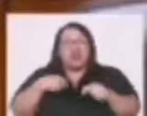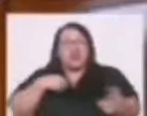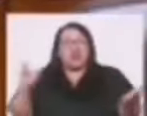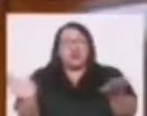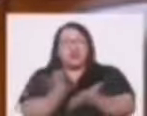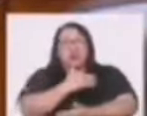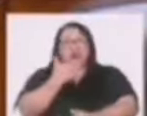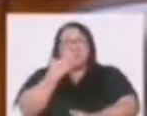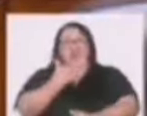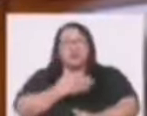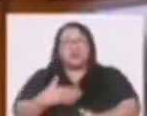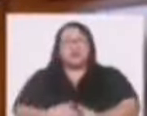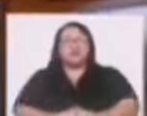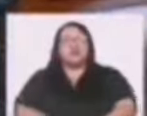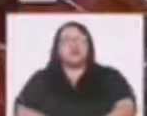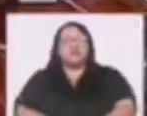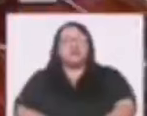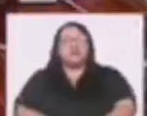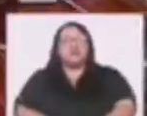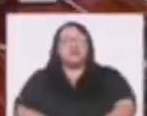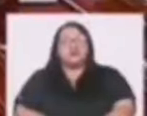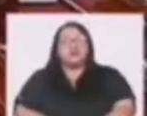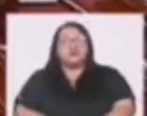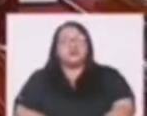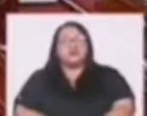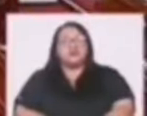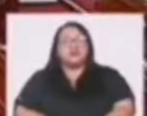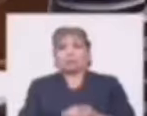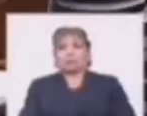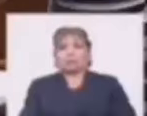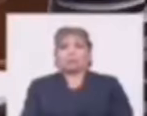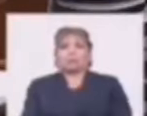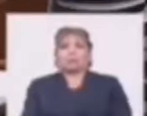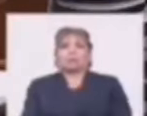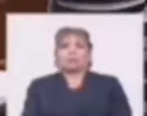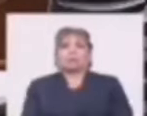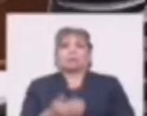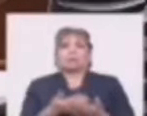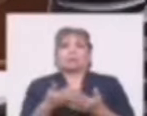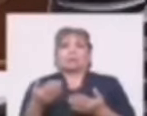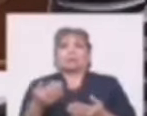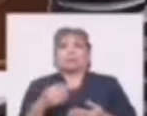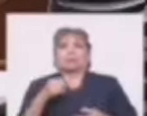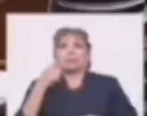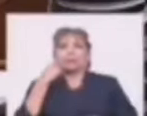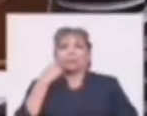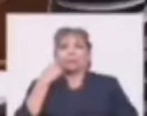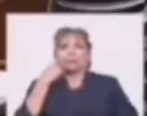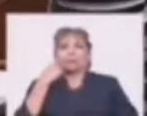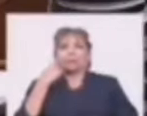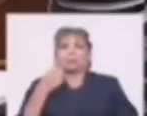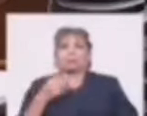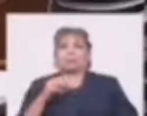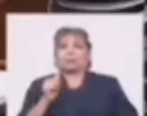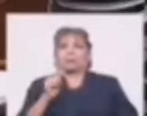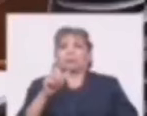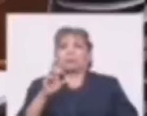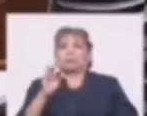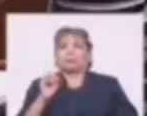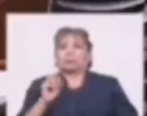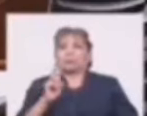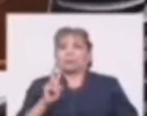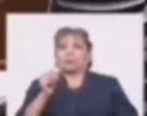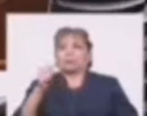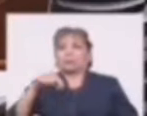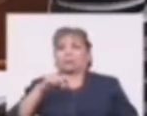ser destituidos. Muchas gracias, señor presidente. Gracias, congresista. Tiene la palabra el señor Aldo Alejandro